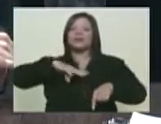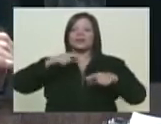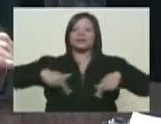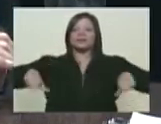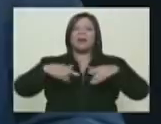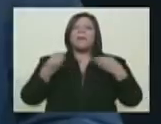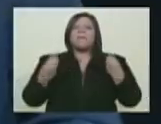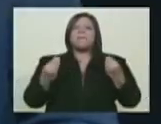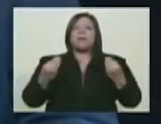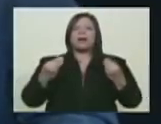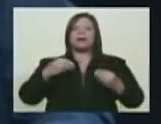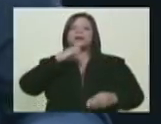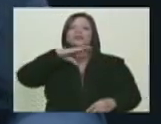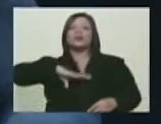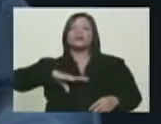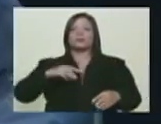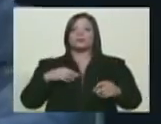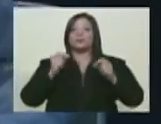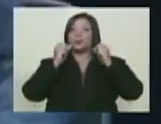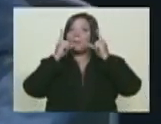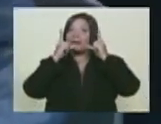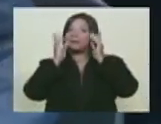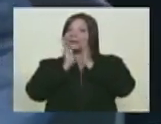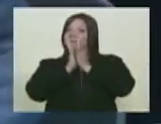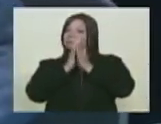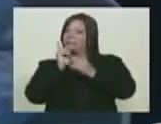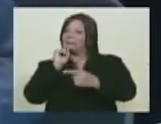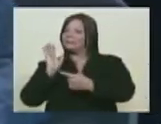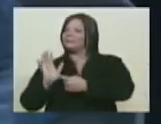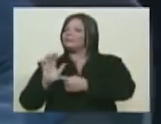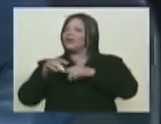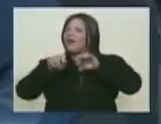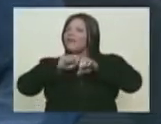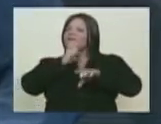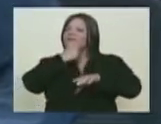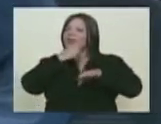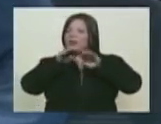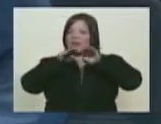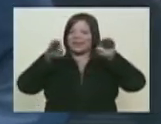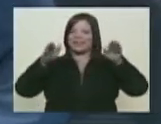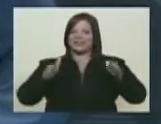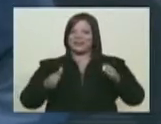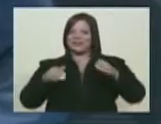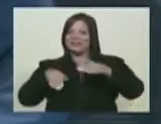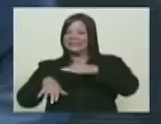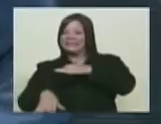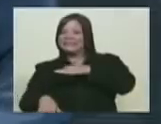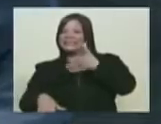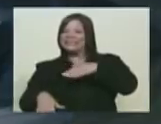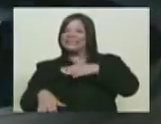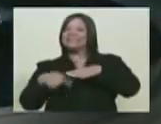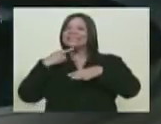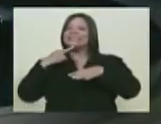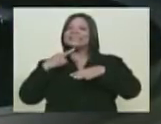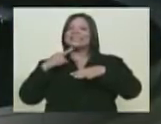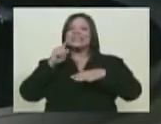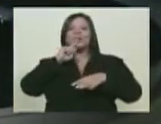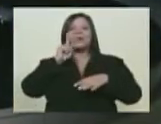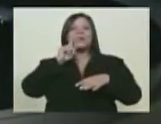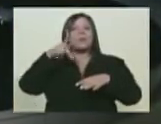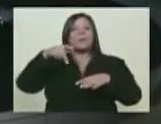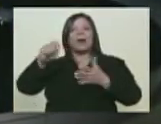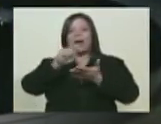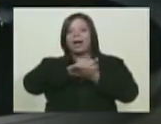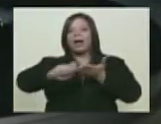Te decía antes del programa que te tengo una sorpresa en este escritorio viejo que ocupamos aquí. Saca. Paco Ignacio